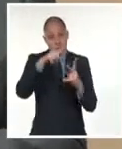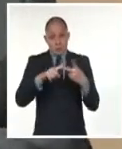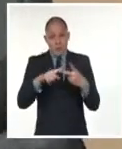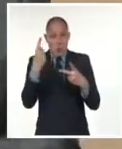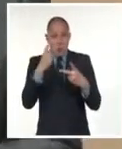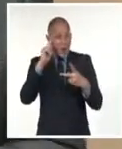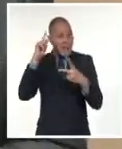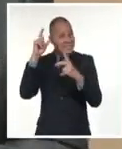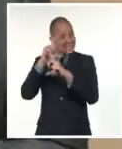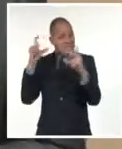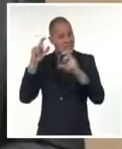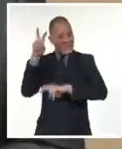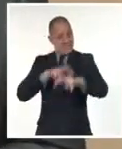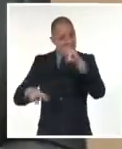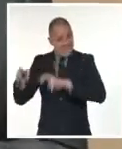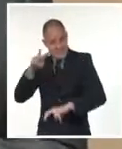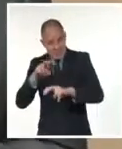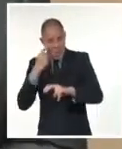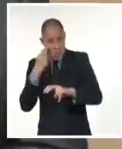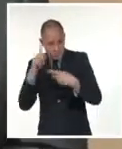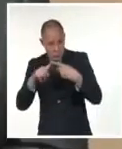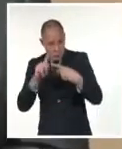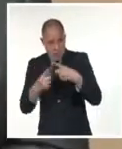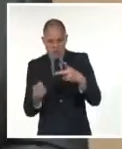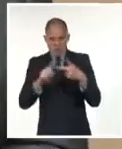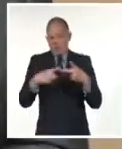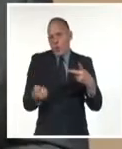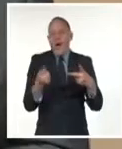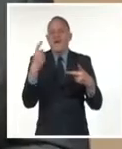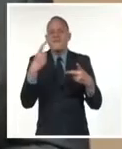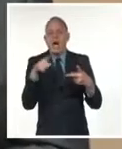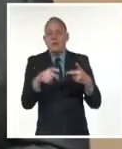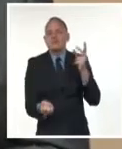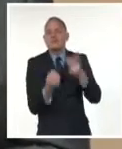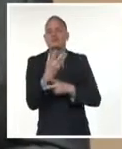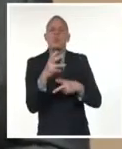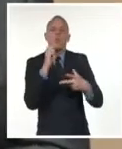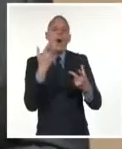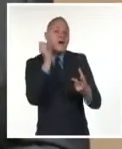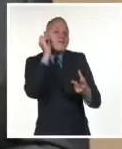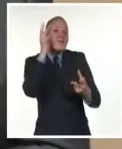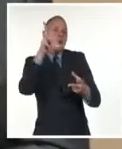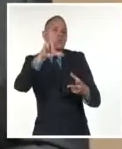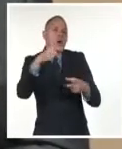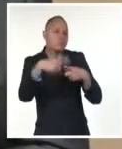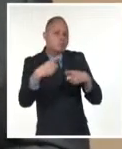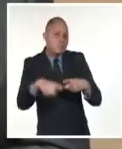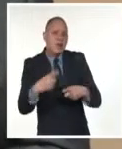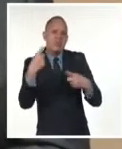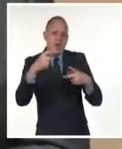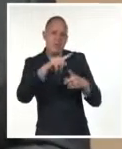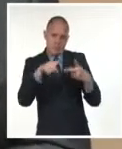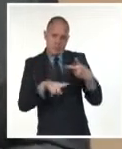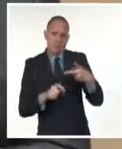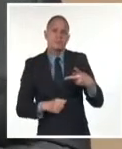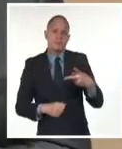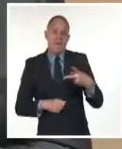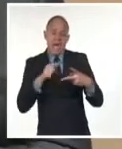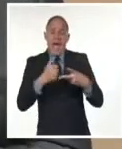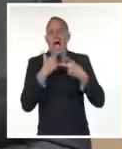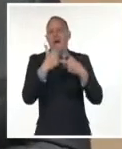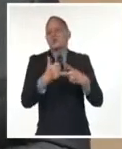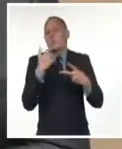uno de, la, de los pilares del desarrollo, en uno de los motores del desarrollo del, del país. Y aquí